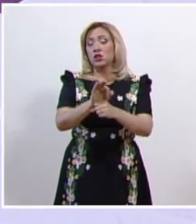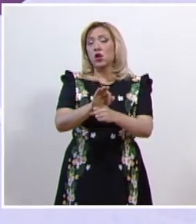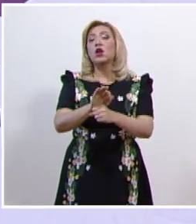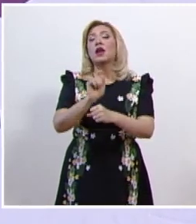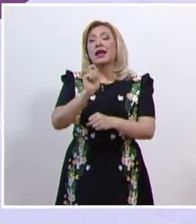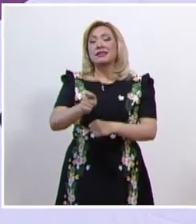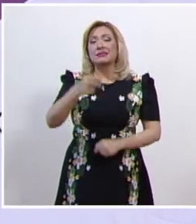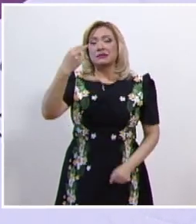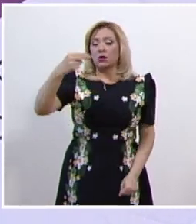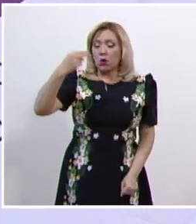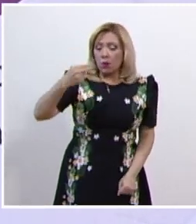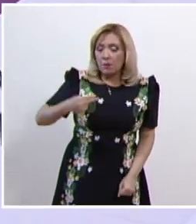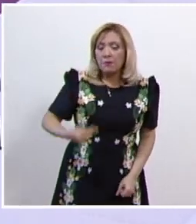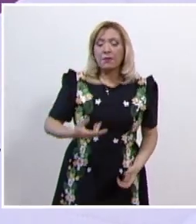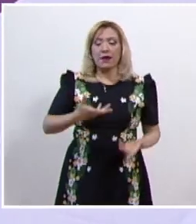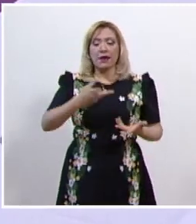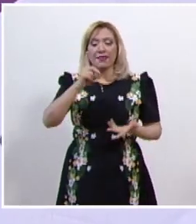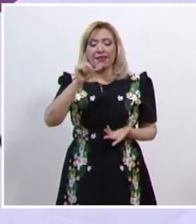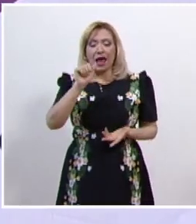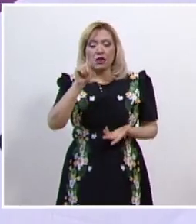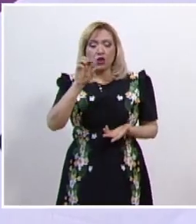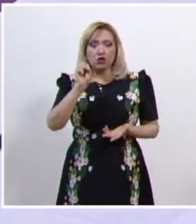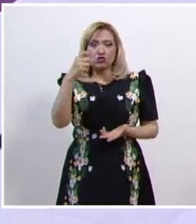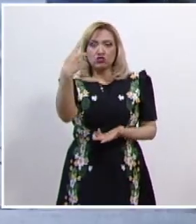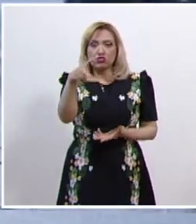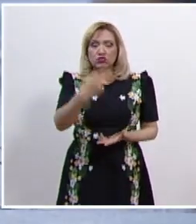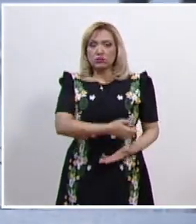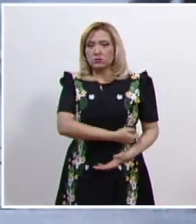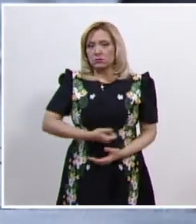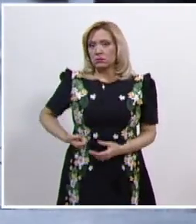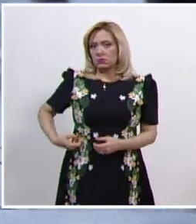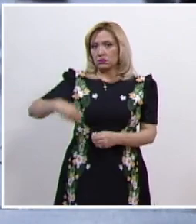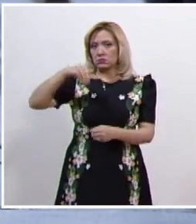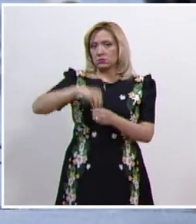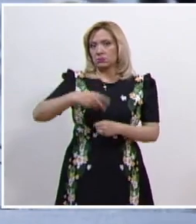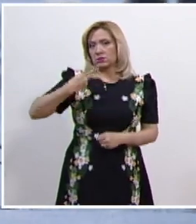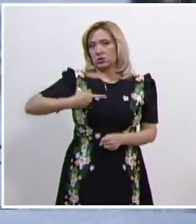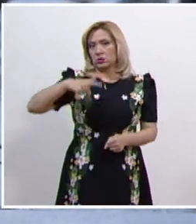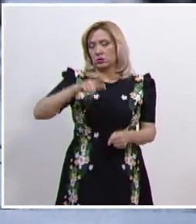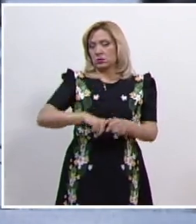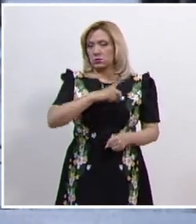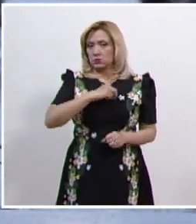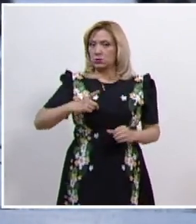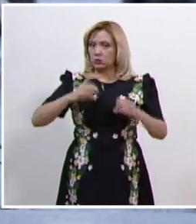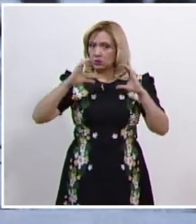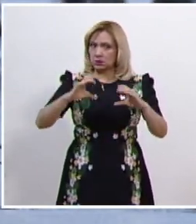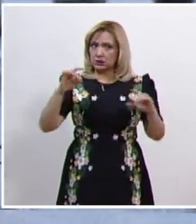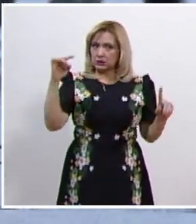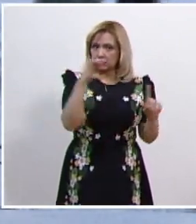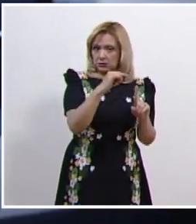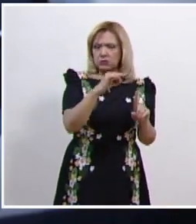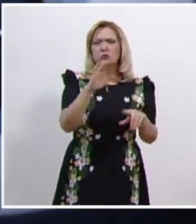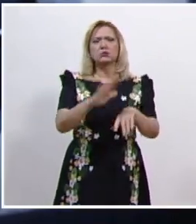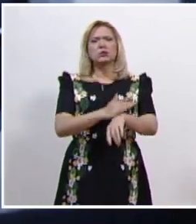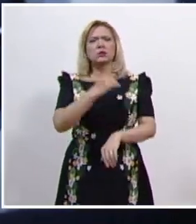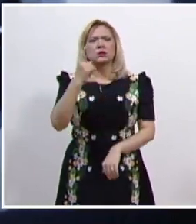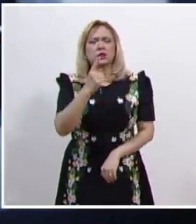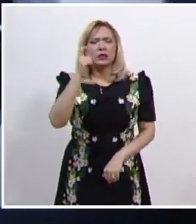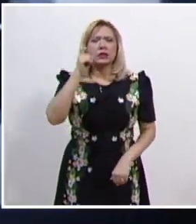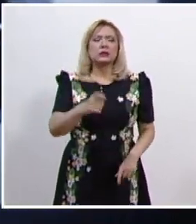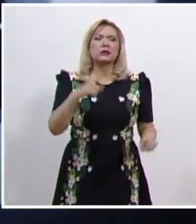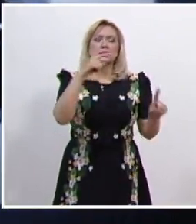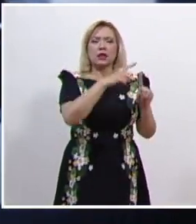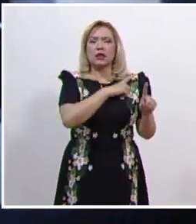en posesión de particulares, su reglamento y la Ley Federal de Procedimiento Administrativo. Precisó que la activación de sus facultades